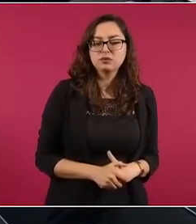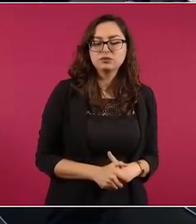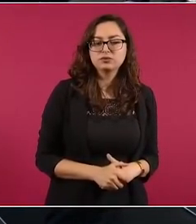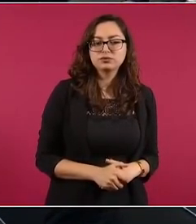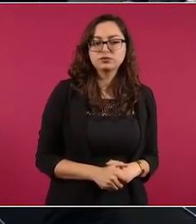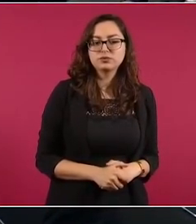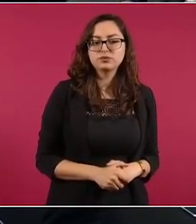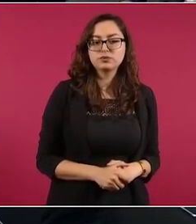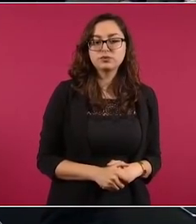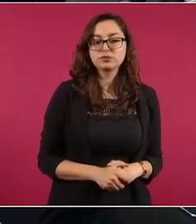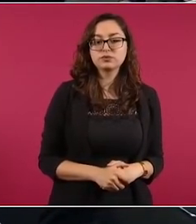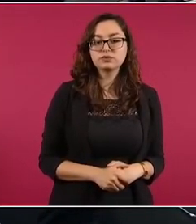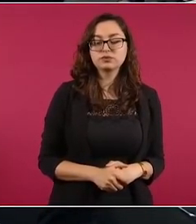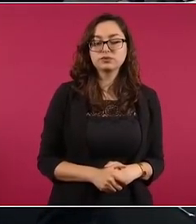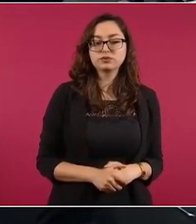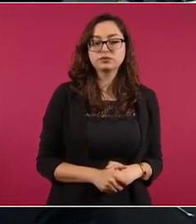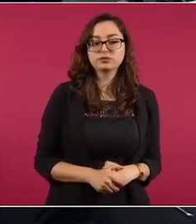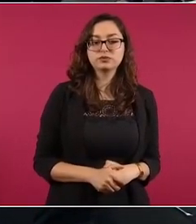diarias. No.